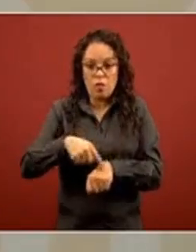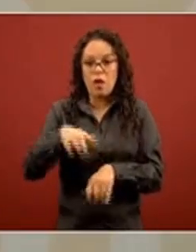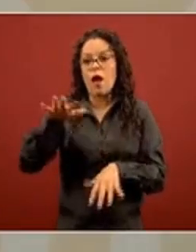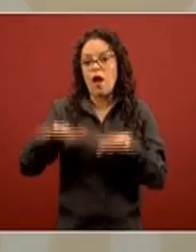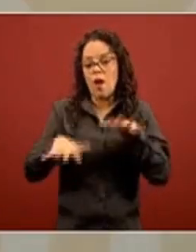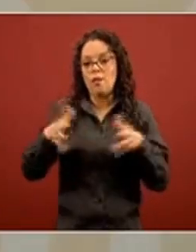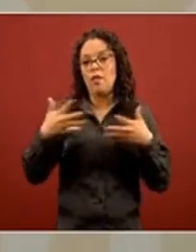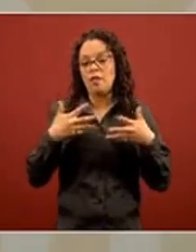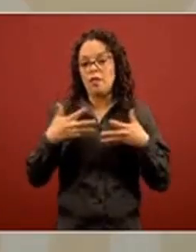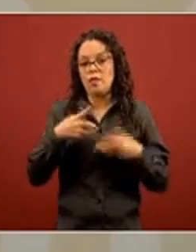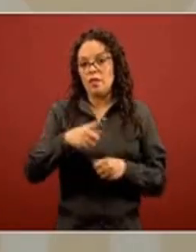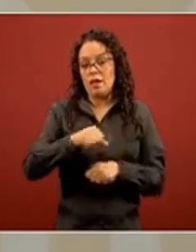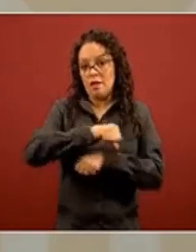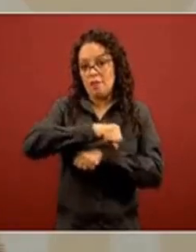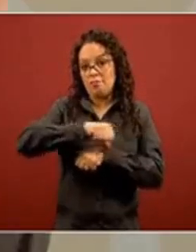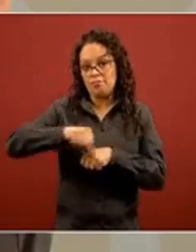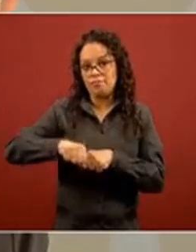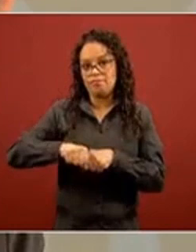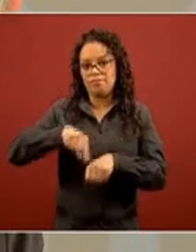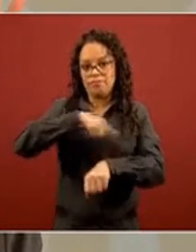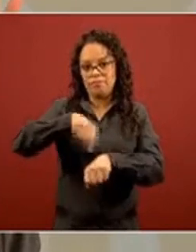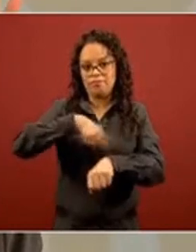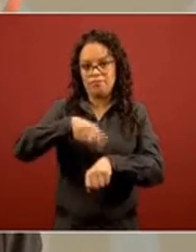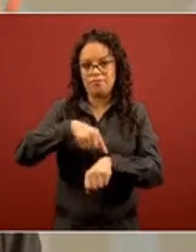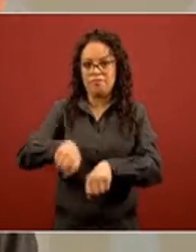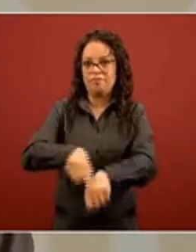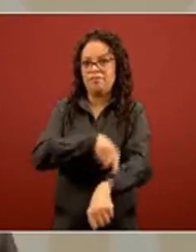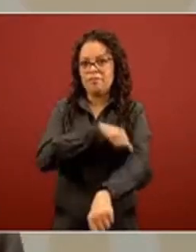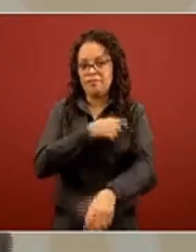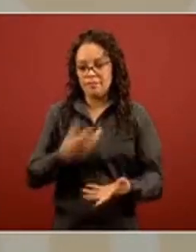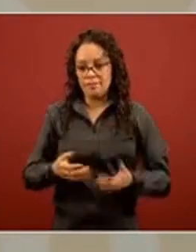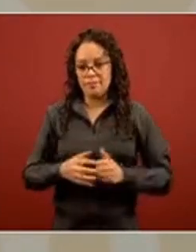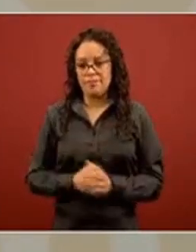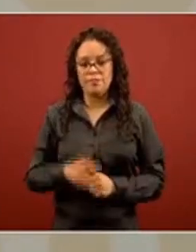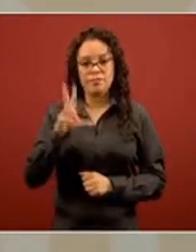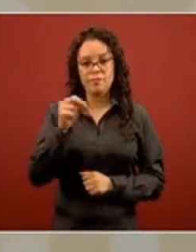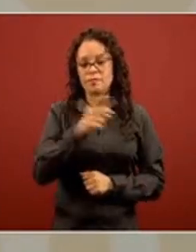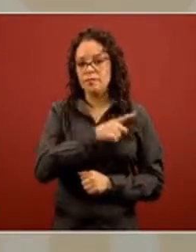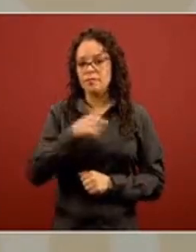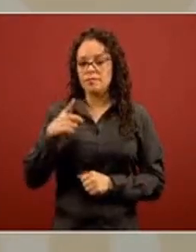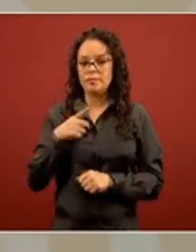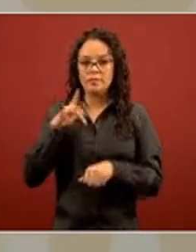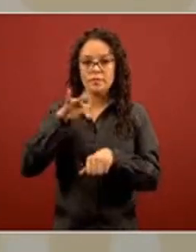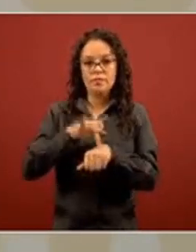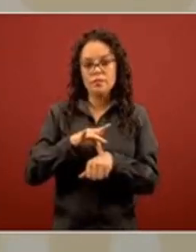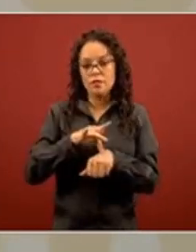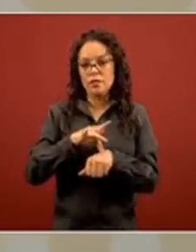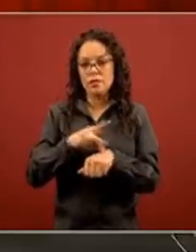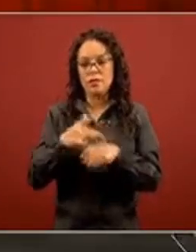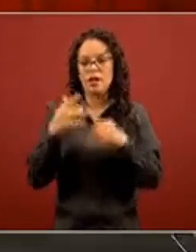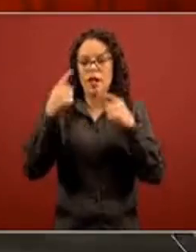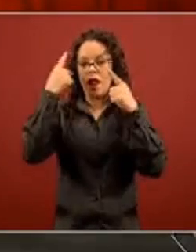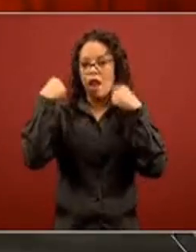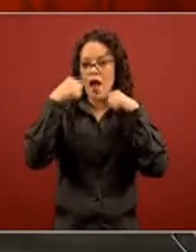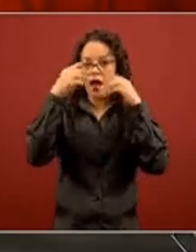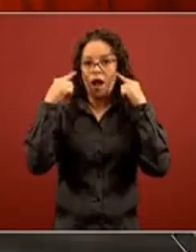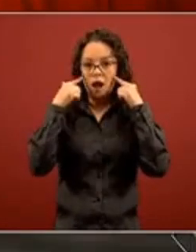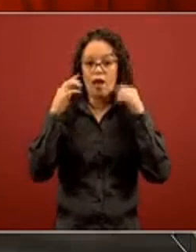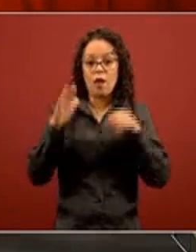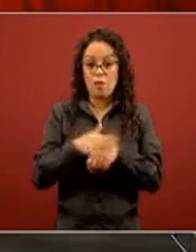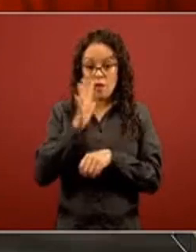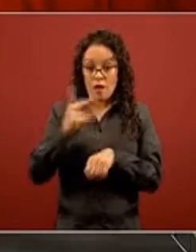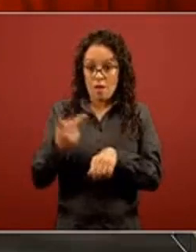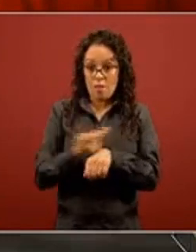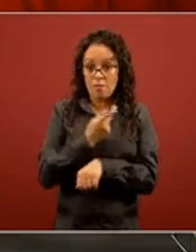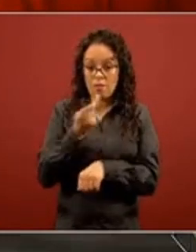cara, porque si se toca la cara, en primera contamina los guantes y con los guantes contamina el espacio quirúrgico, entonces sabe que no